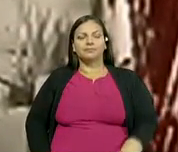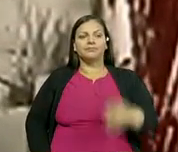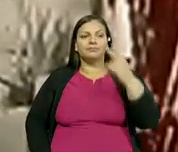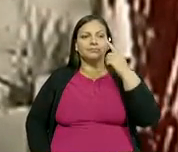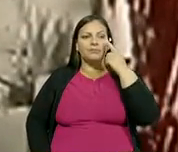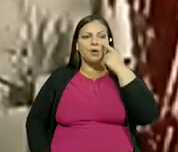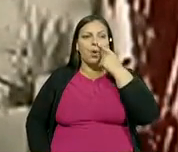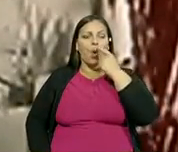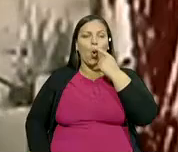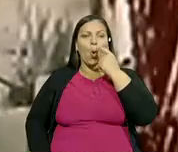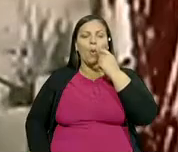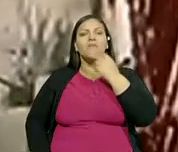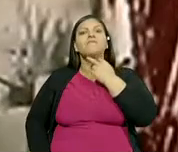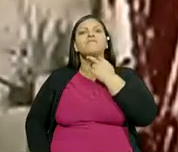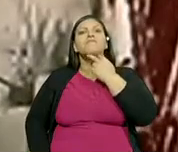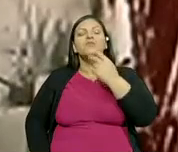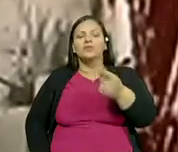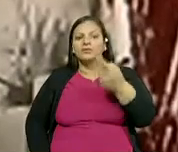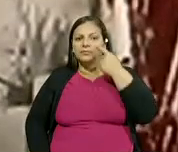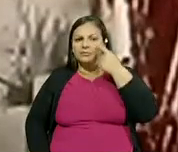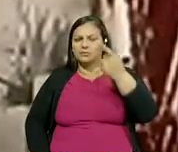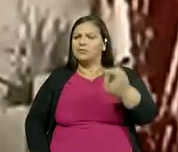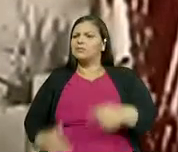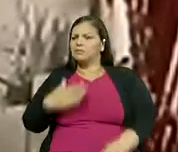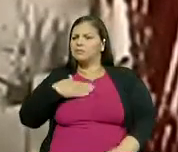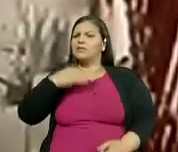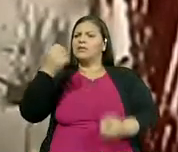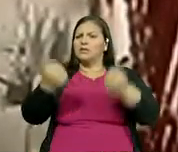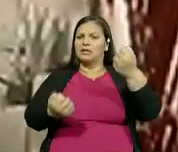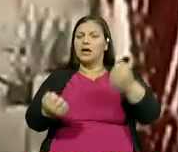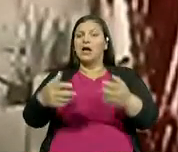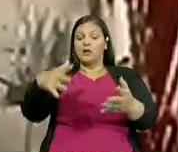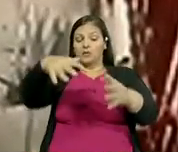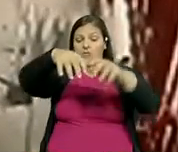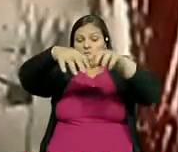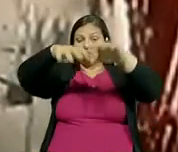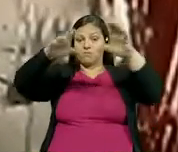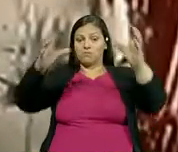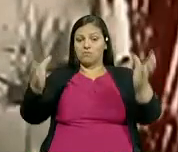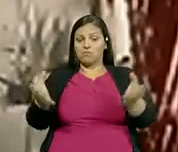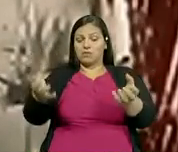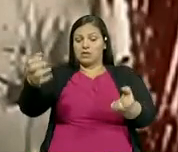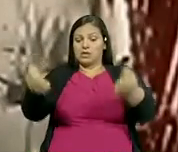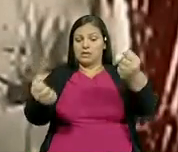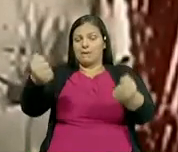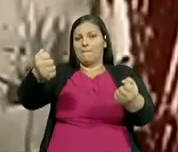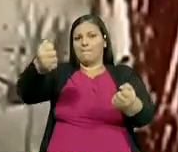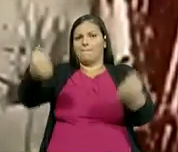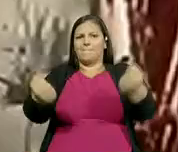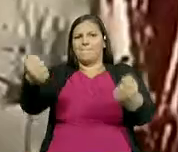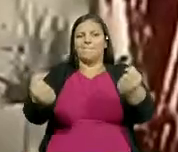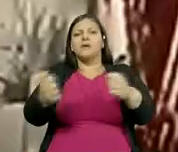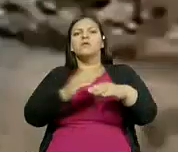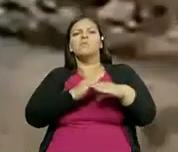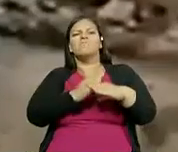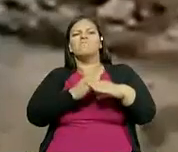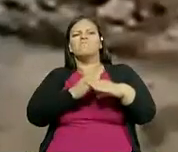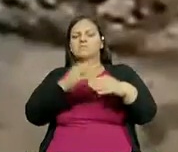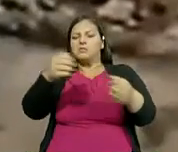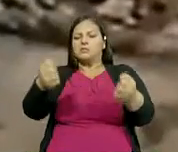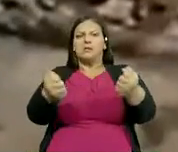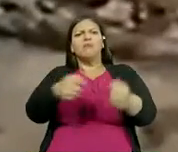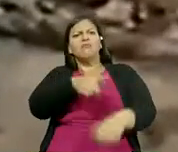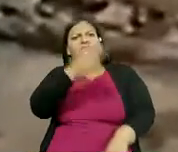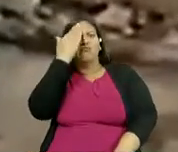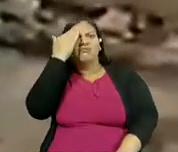desbloquear el volante, porque yo siempre lo dejaba con bloqueo. Entonces en este momento él ya lo desbloqueó y se va a cruzar del lado del piloto